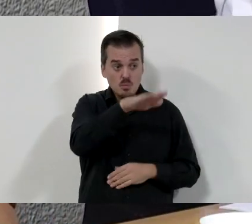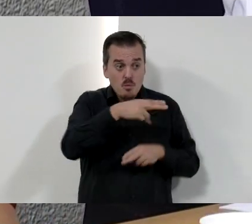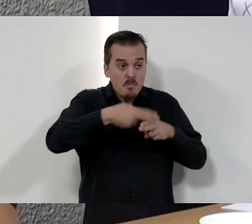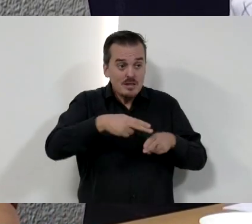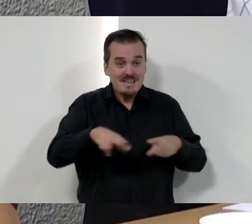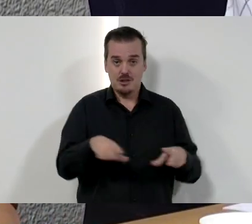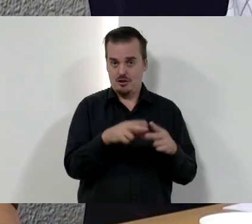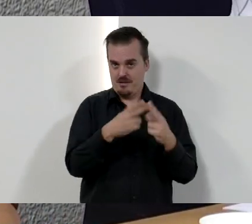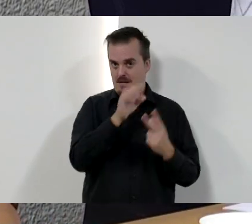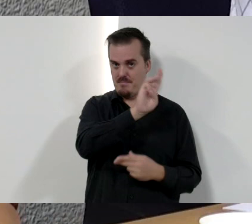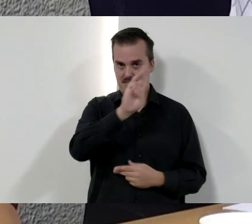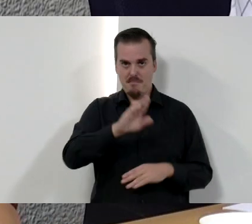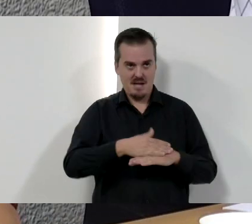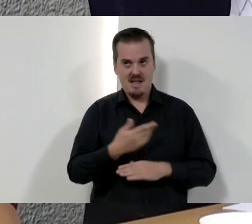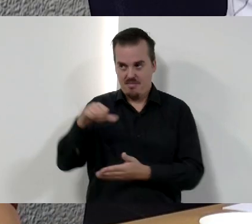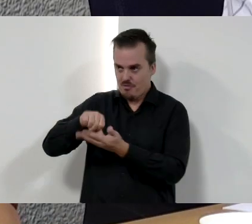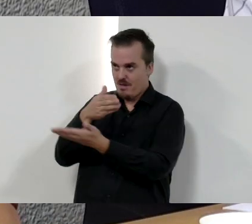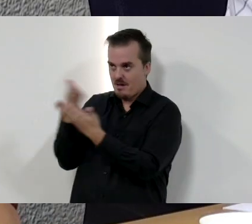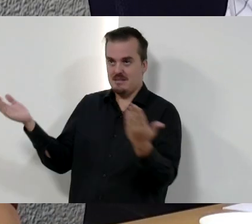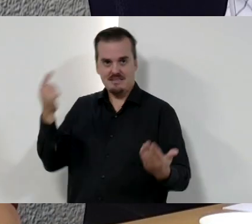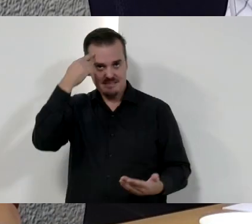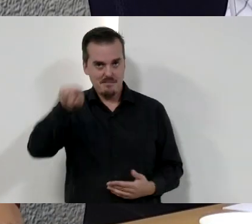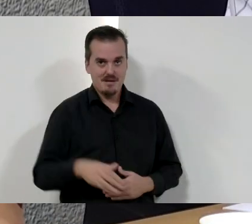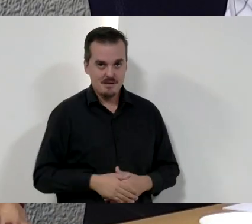Popular. Digo, para que la ciudad la sepa